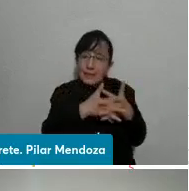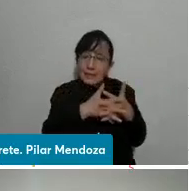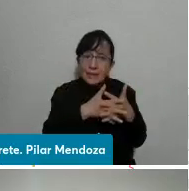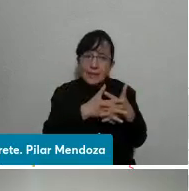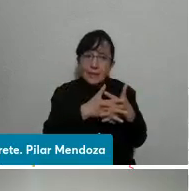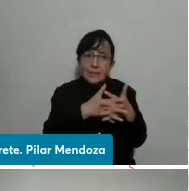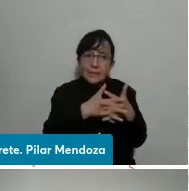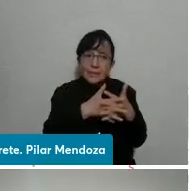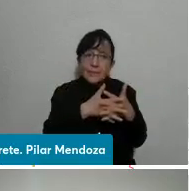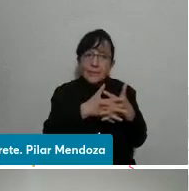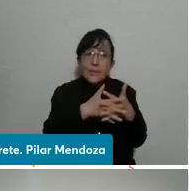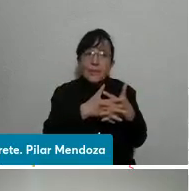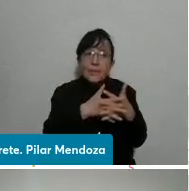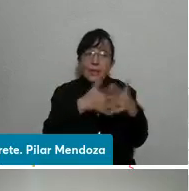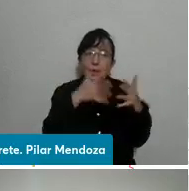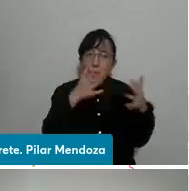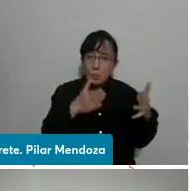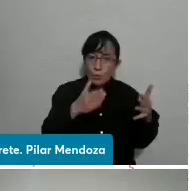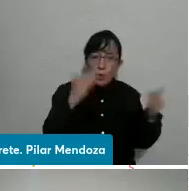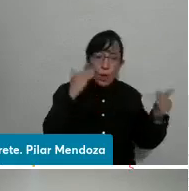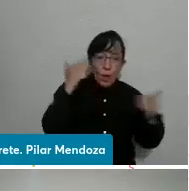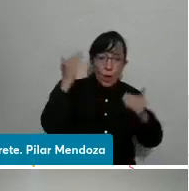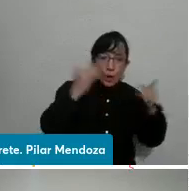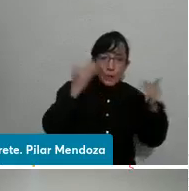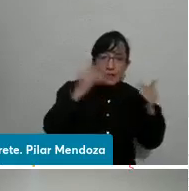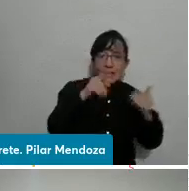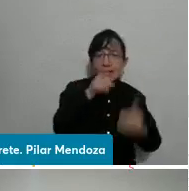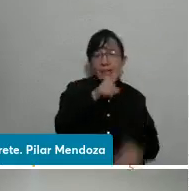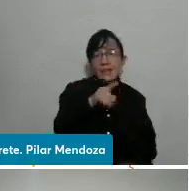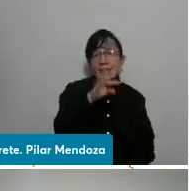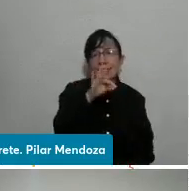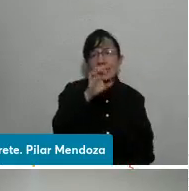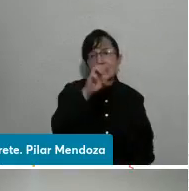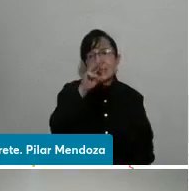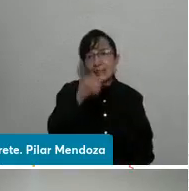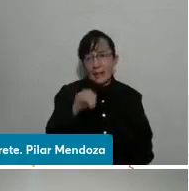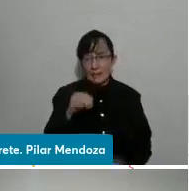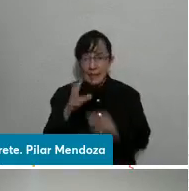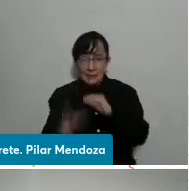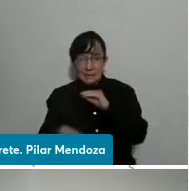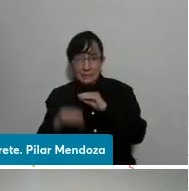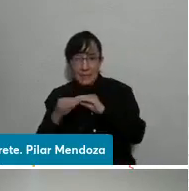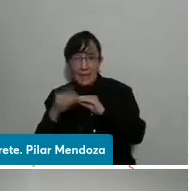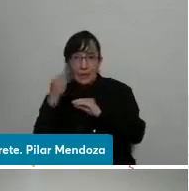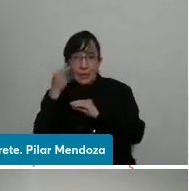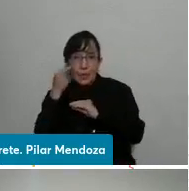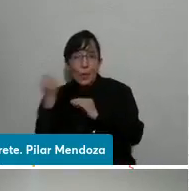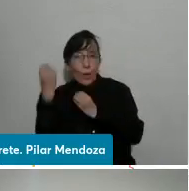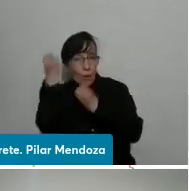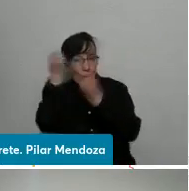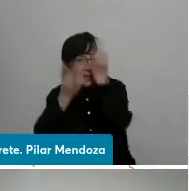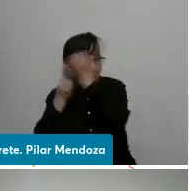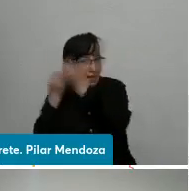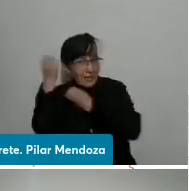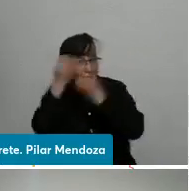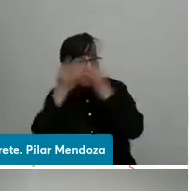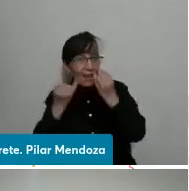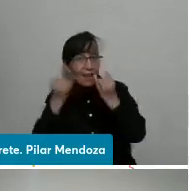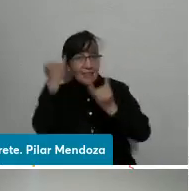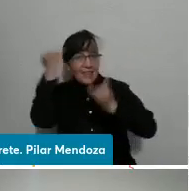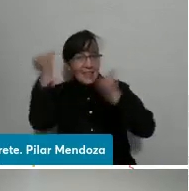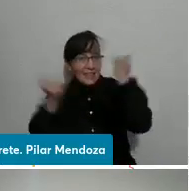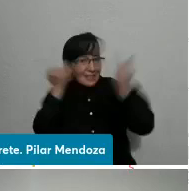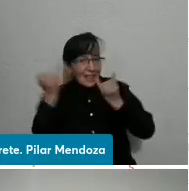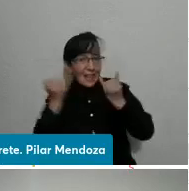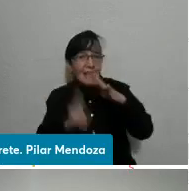articular las competencias propias del STEM, como es el trabajo colaborativo, la creatividad, la innovación, la resolución